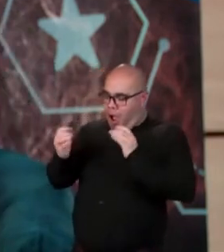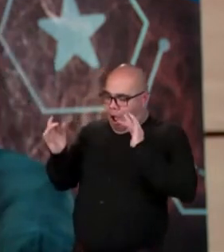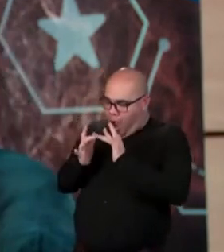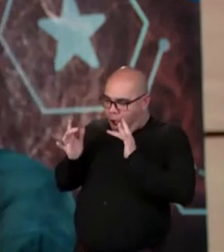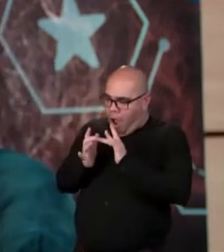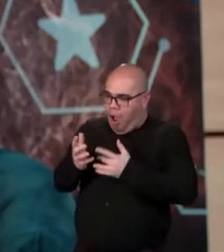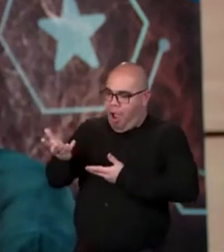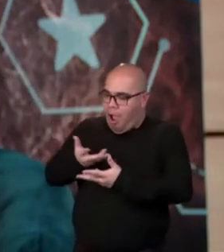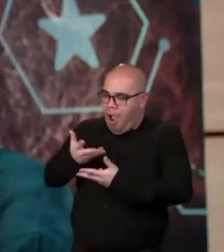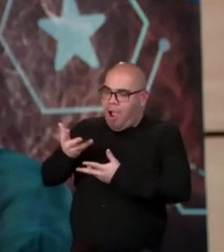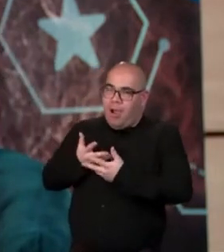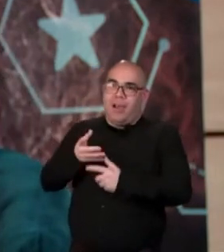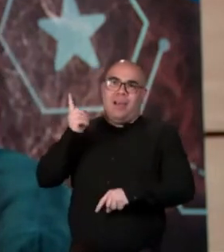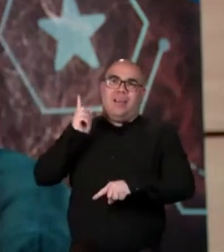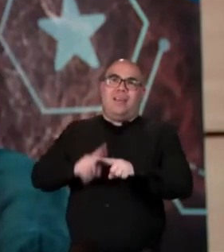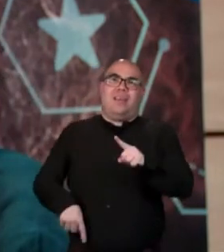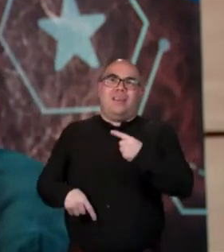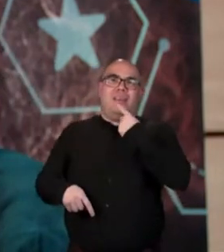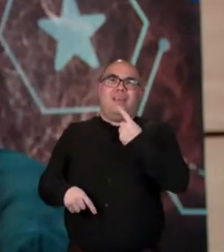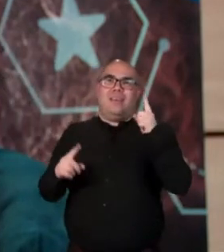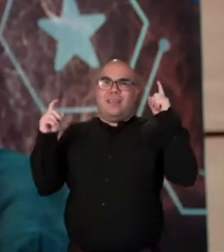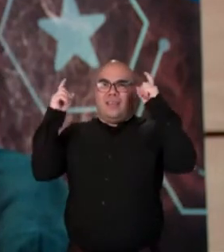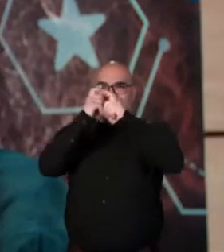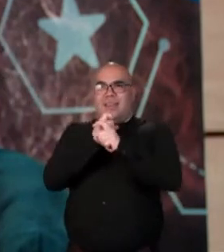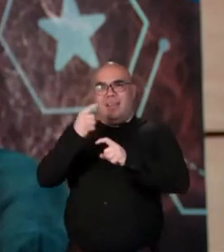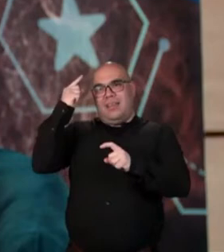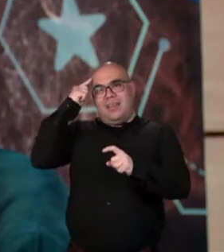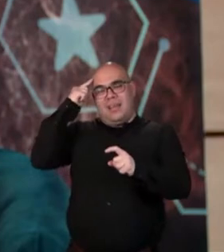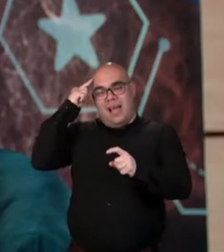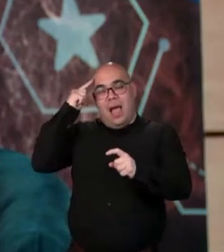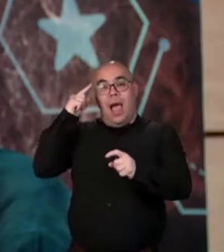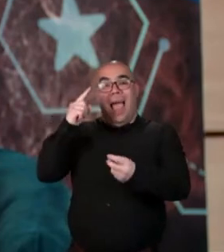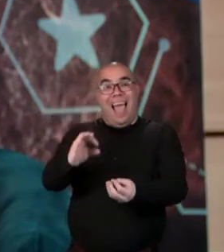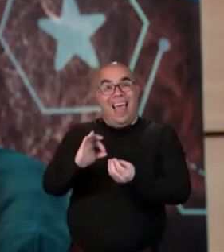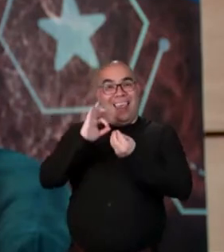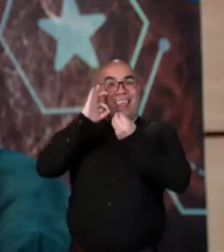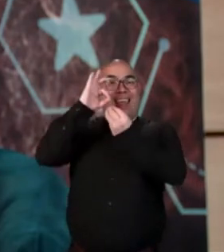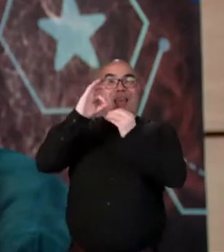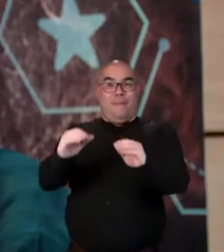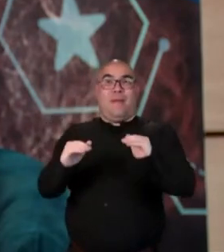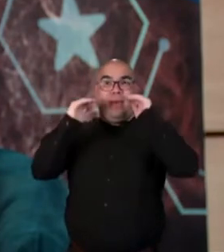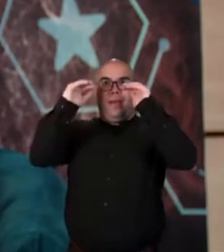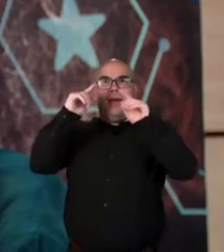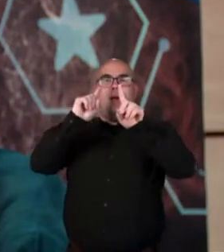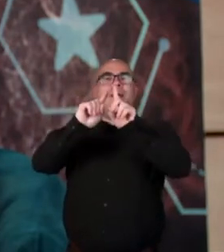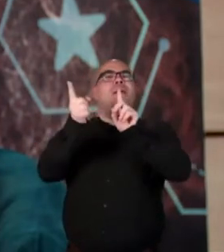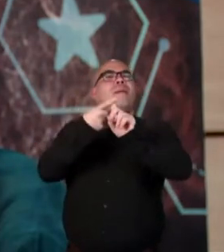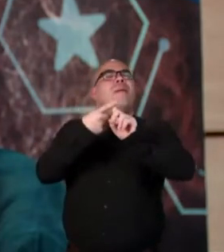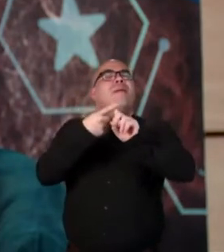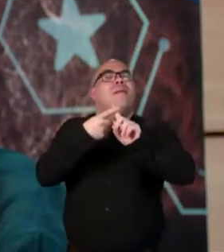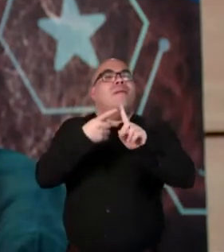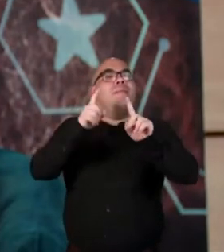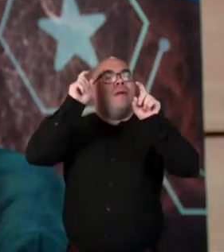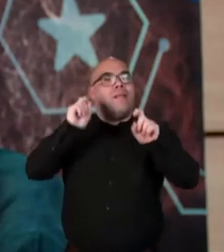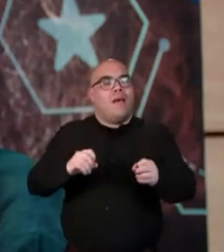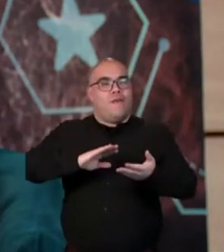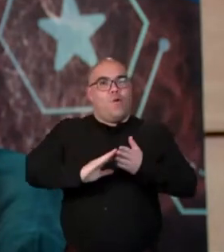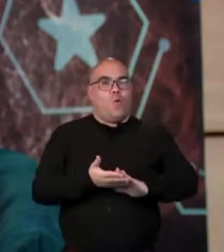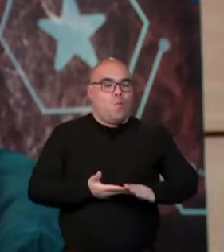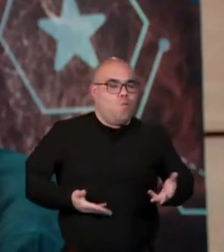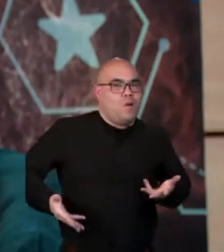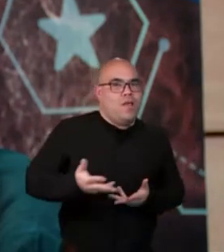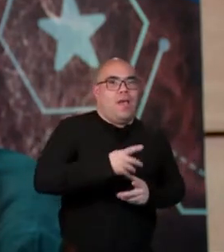no podemos pensar en una excelencia académica sin tener primero una excelencia de comunidad de